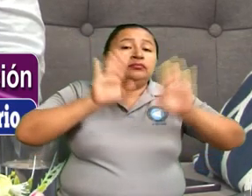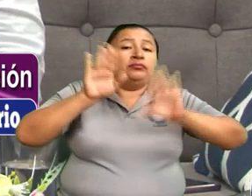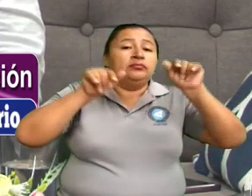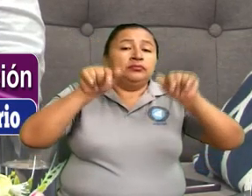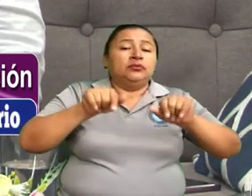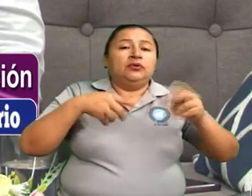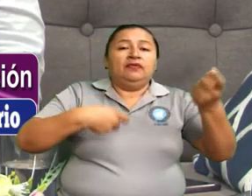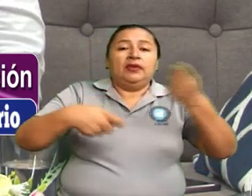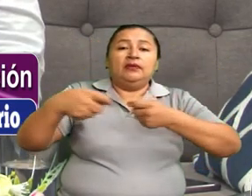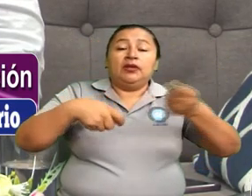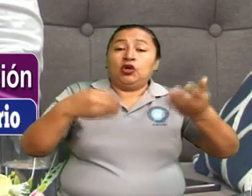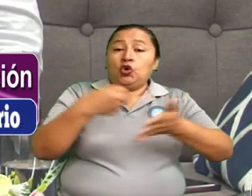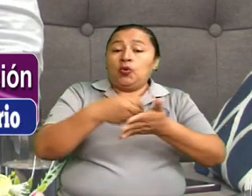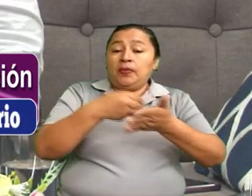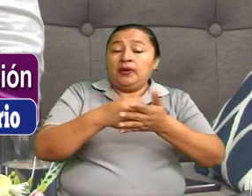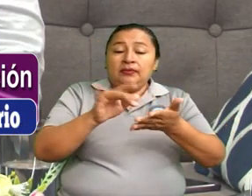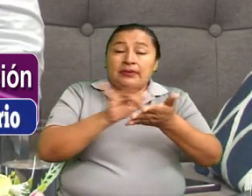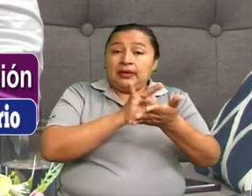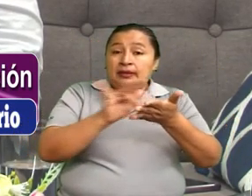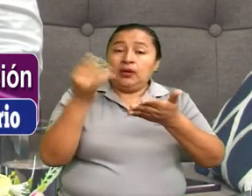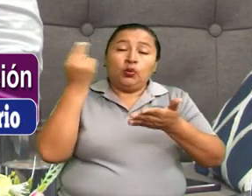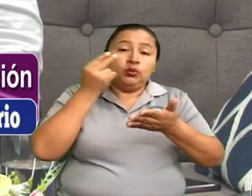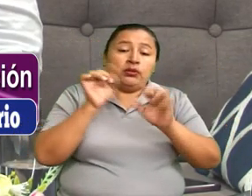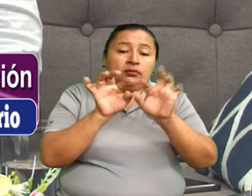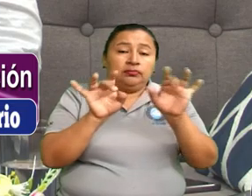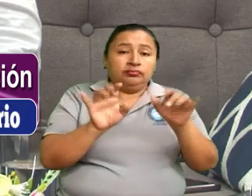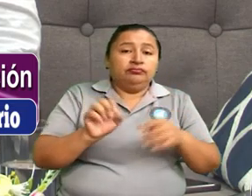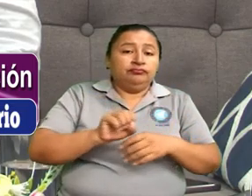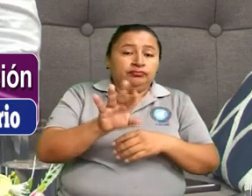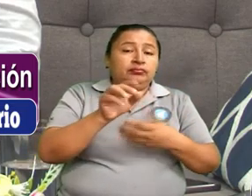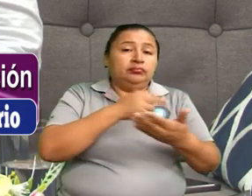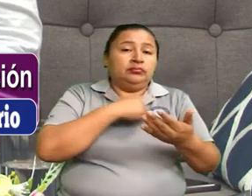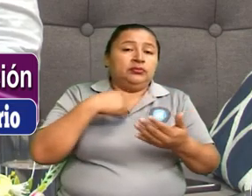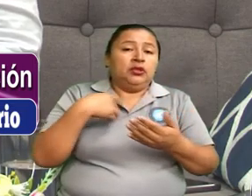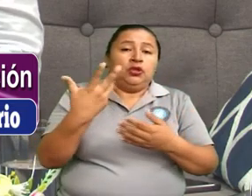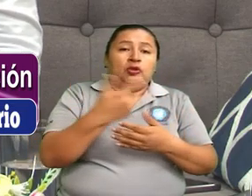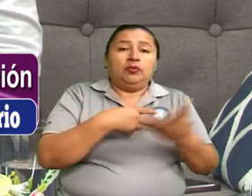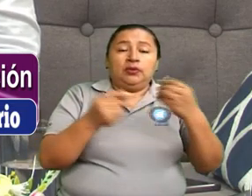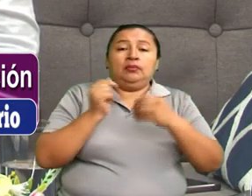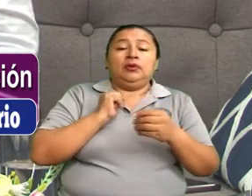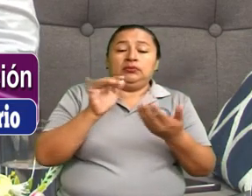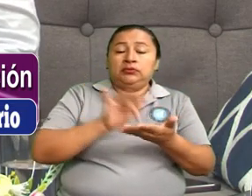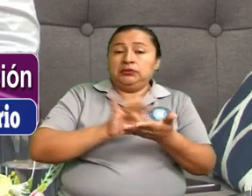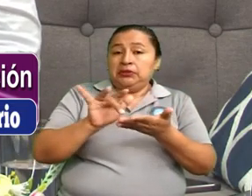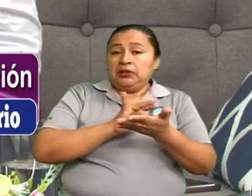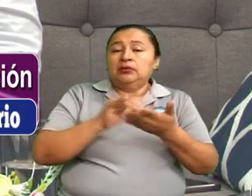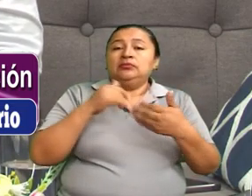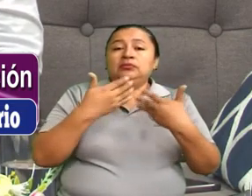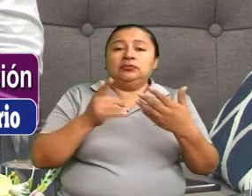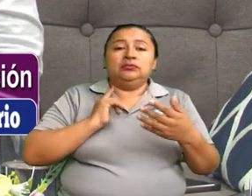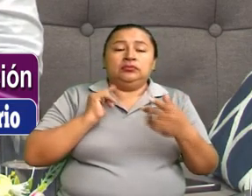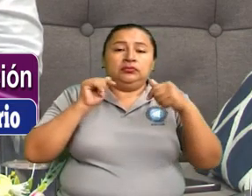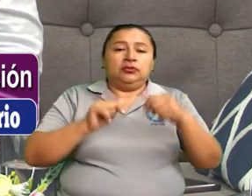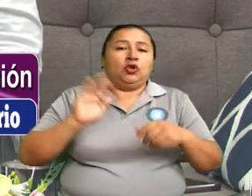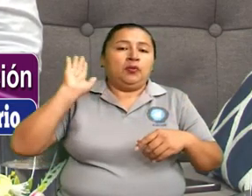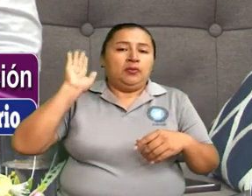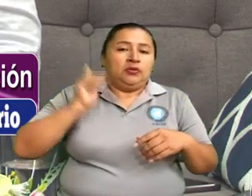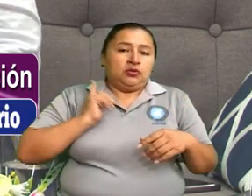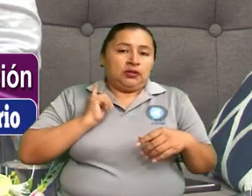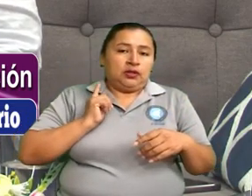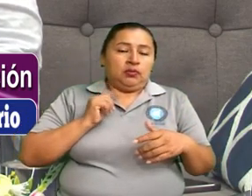del comercio digital y de las redes sociales y de todo el tema de los negocios digitales. Entonces estamos en ese compromiso